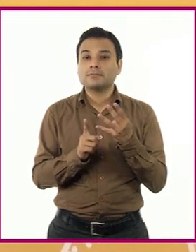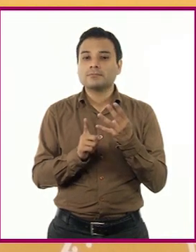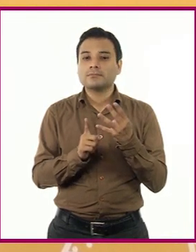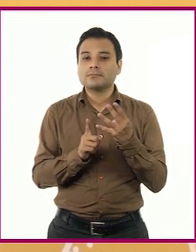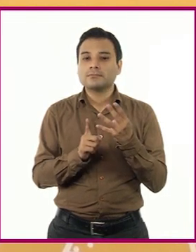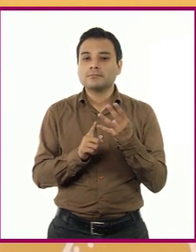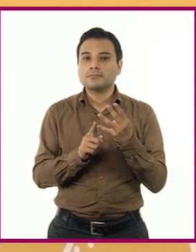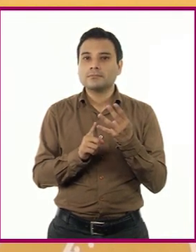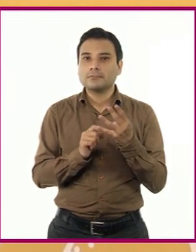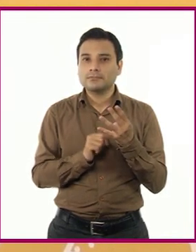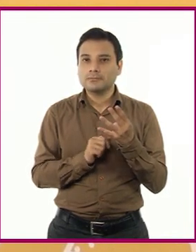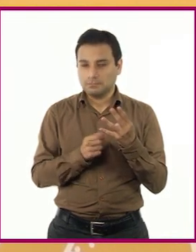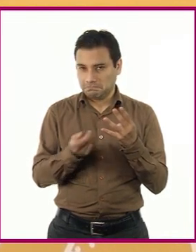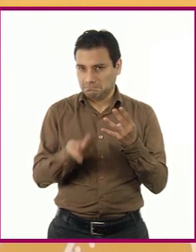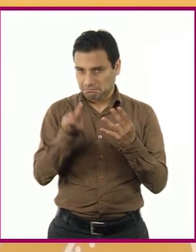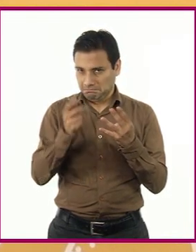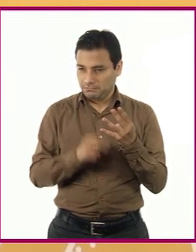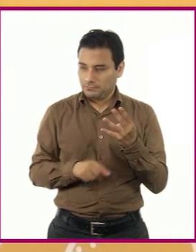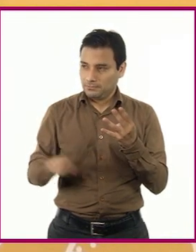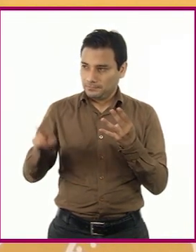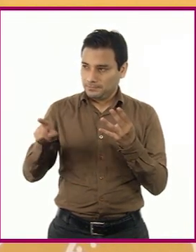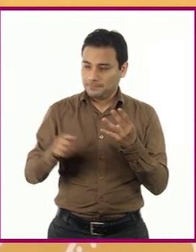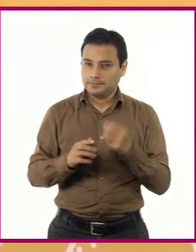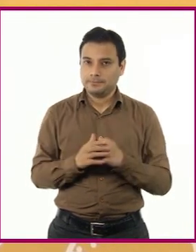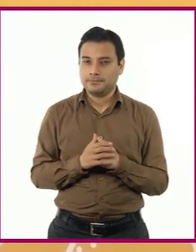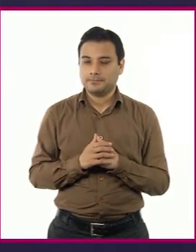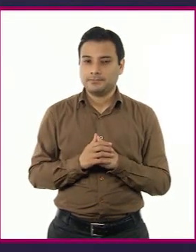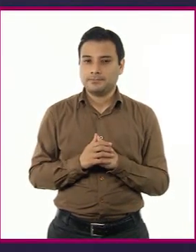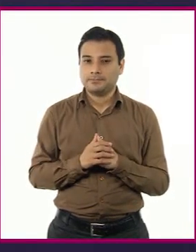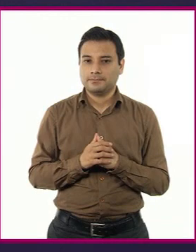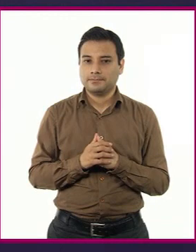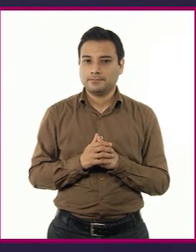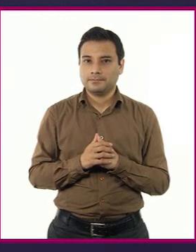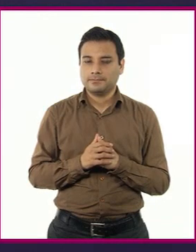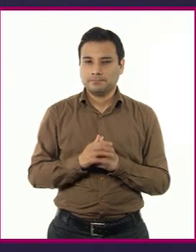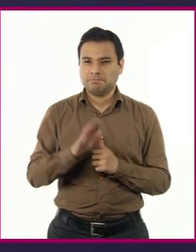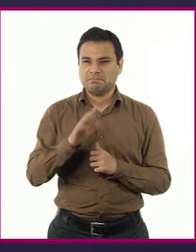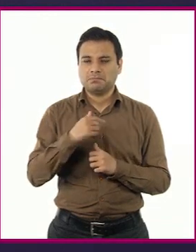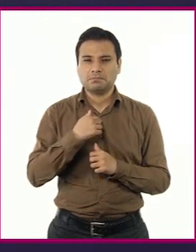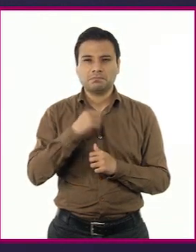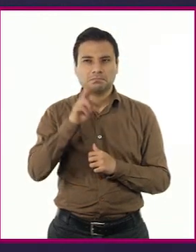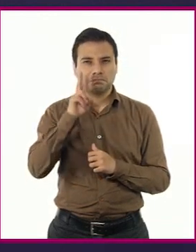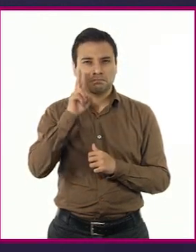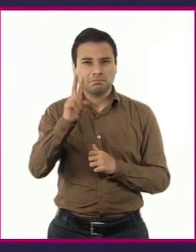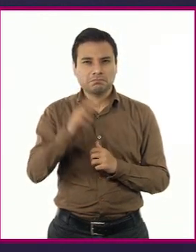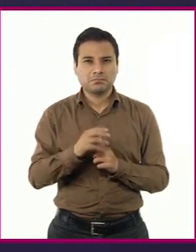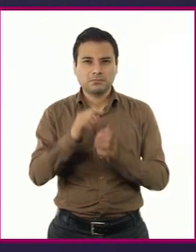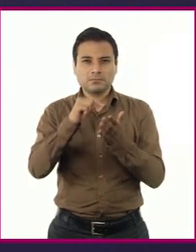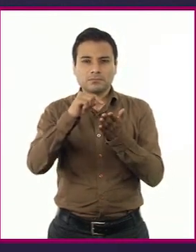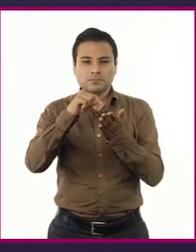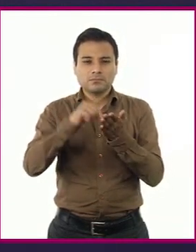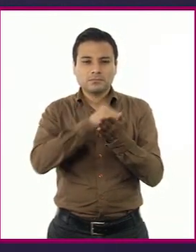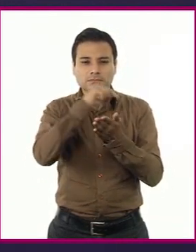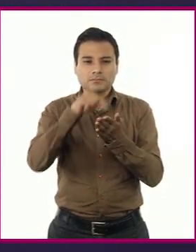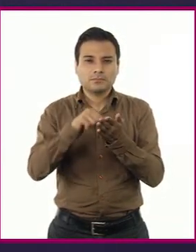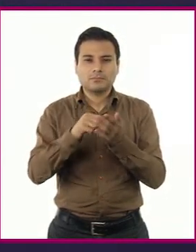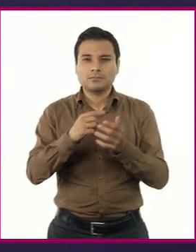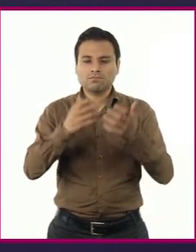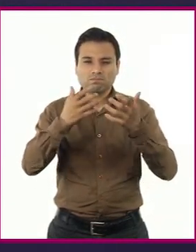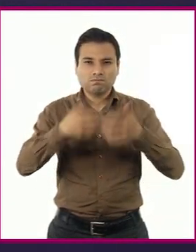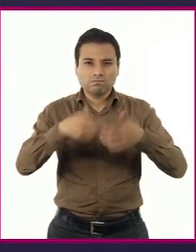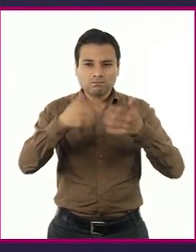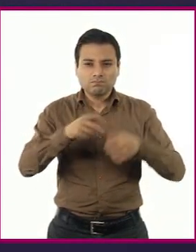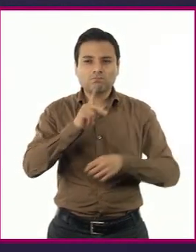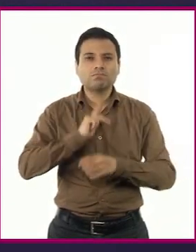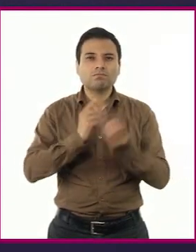¿Cómo es la variabilidad de los datos en cada región? Observo que la región del país que genera mayor cantidad de